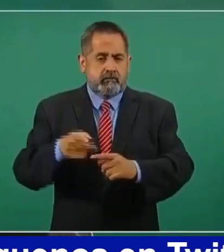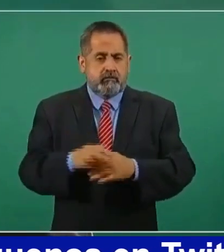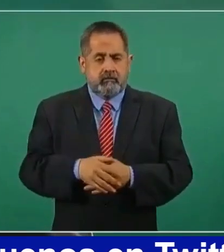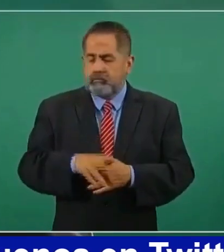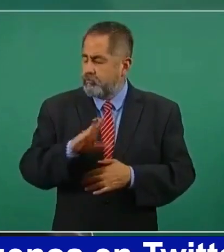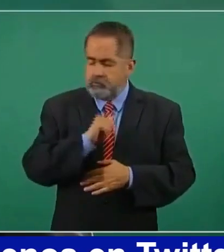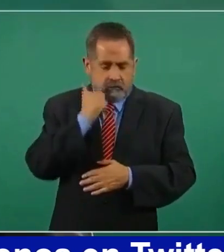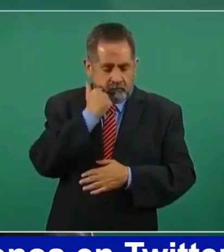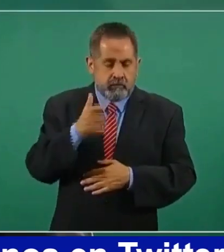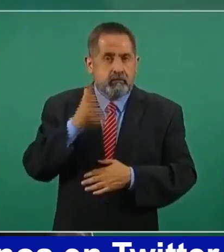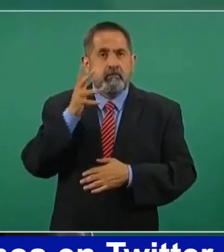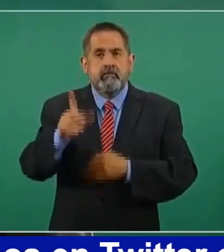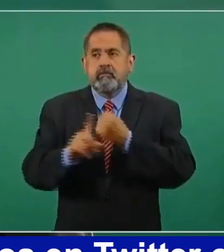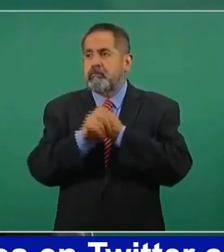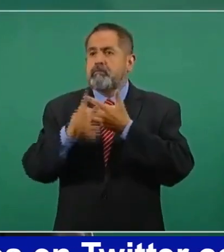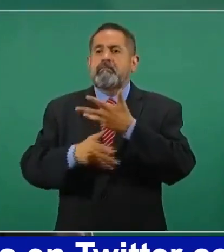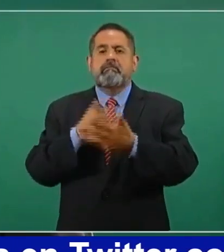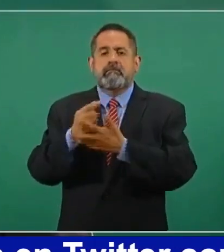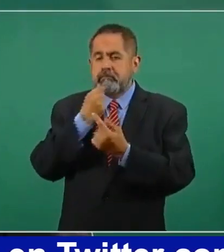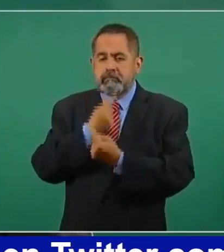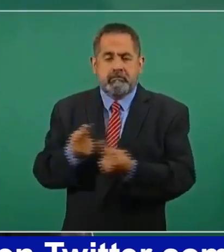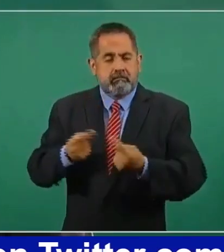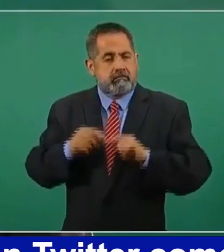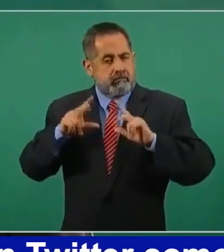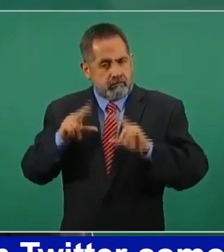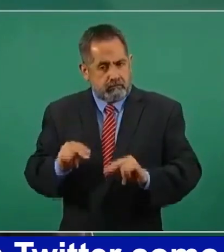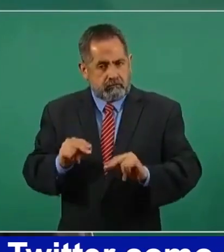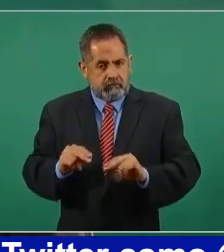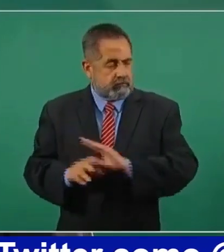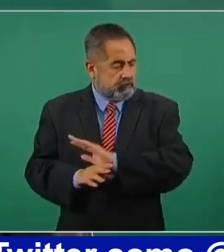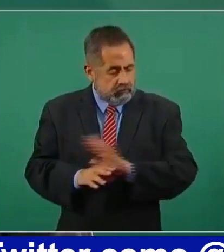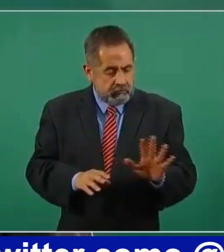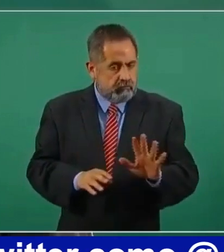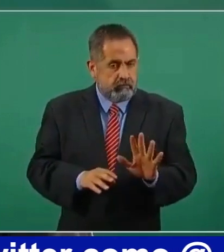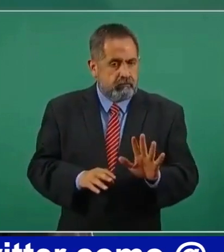queremos desgracias, no queremos